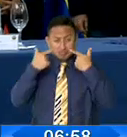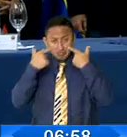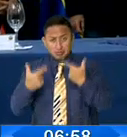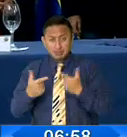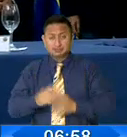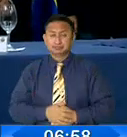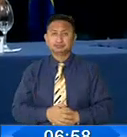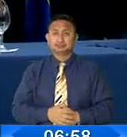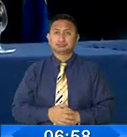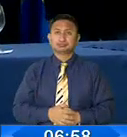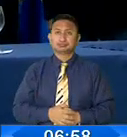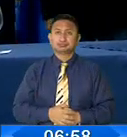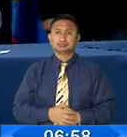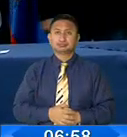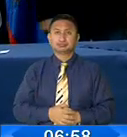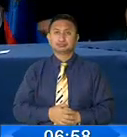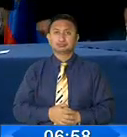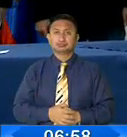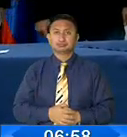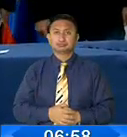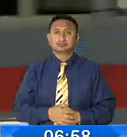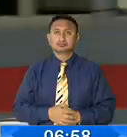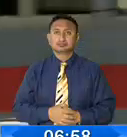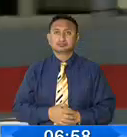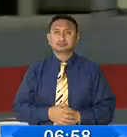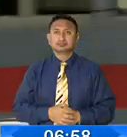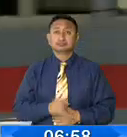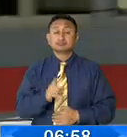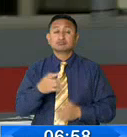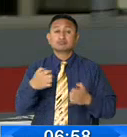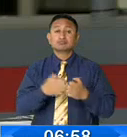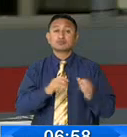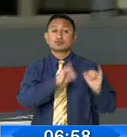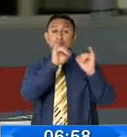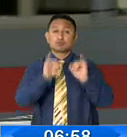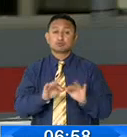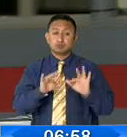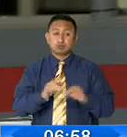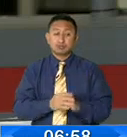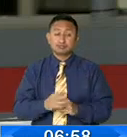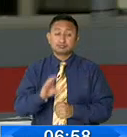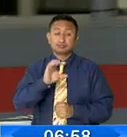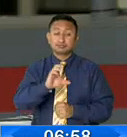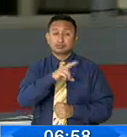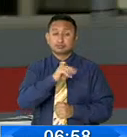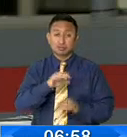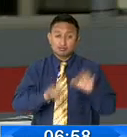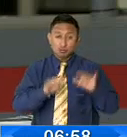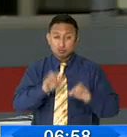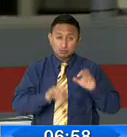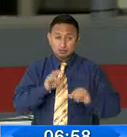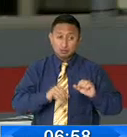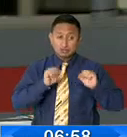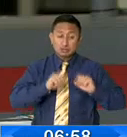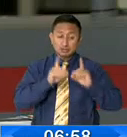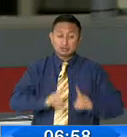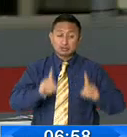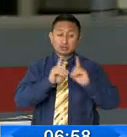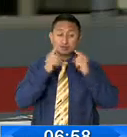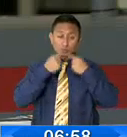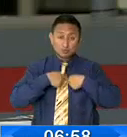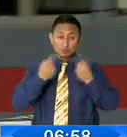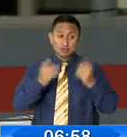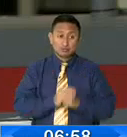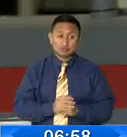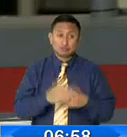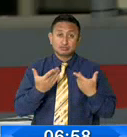Informó Héctor Romero. El equipo informático con el que trabajó el Consejo Nacional Electoral para la promulgación de resultados habría cumplido